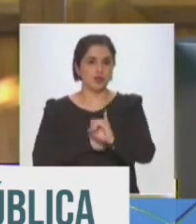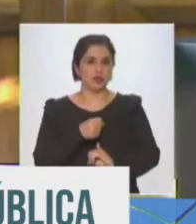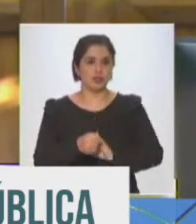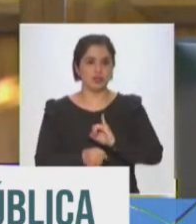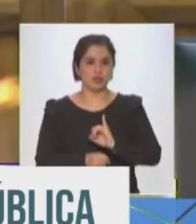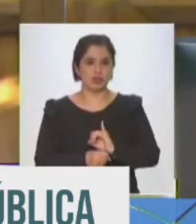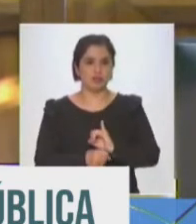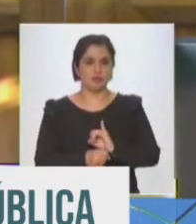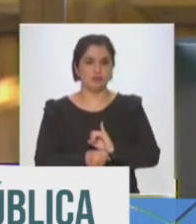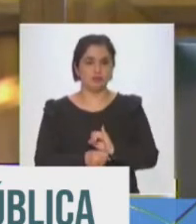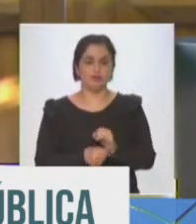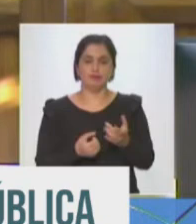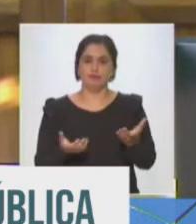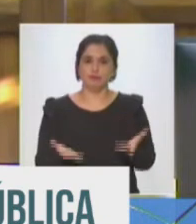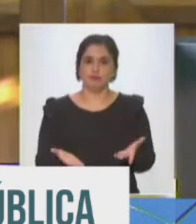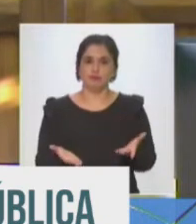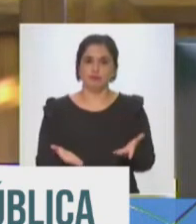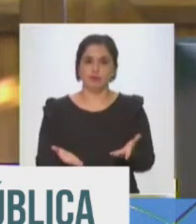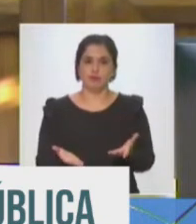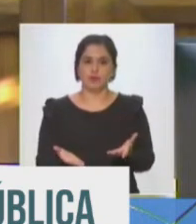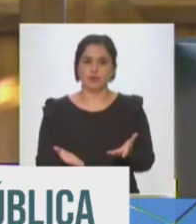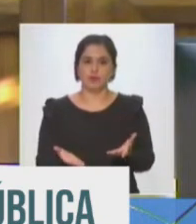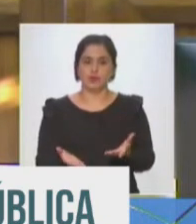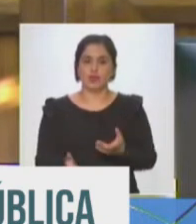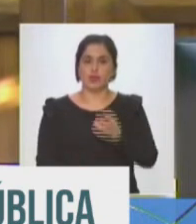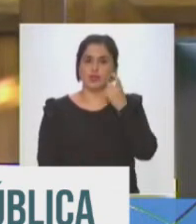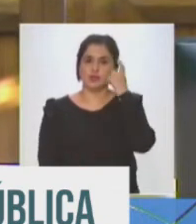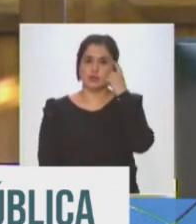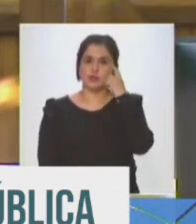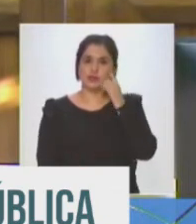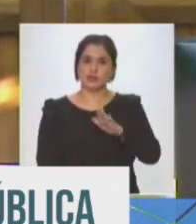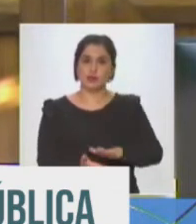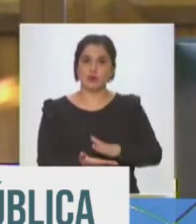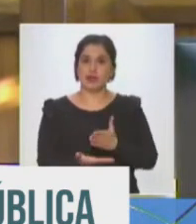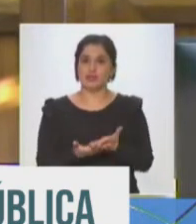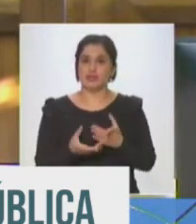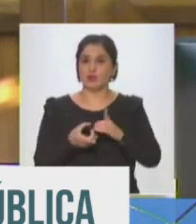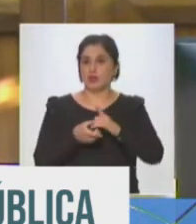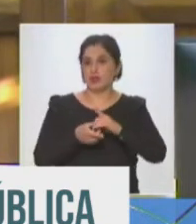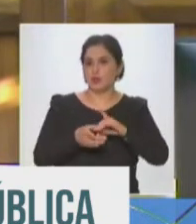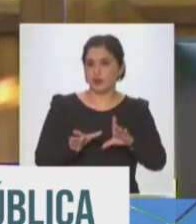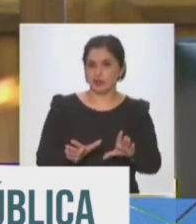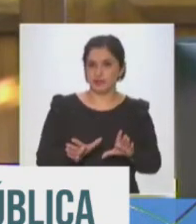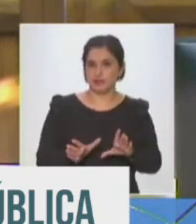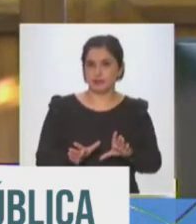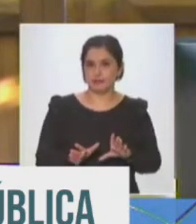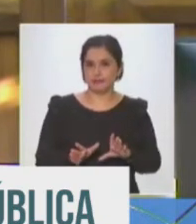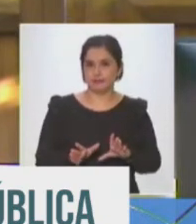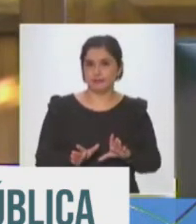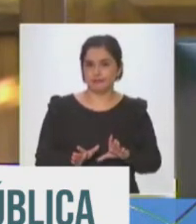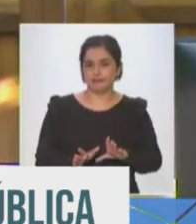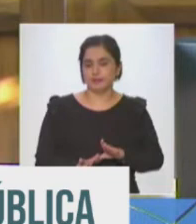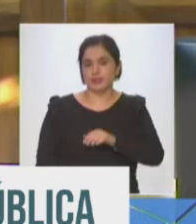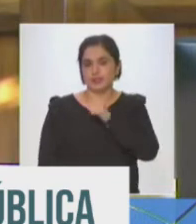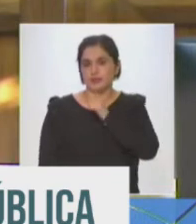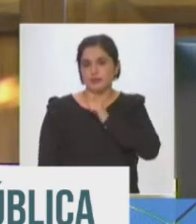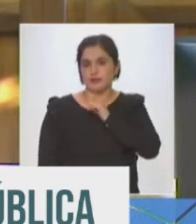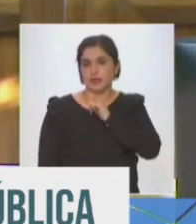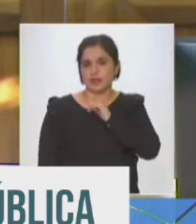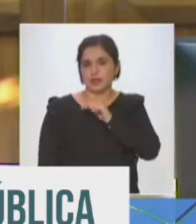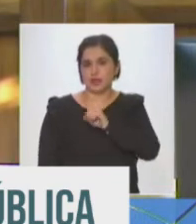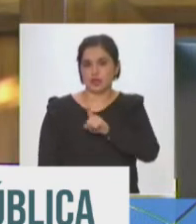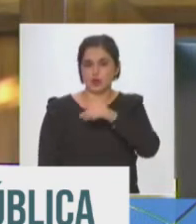orden del jefe del Ministerio Público, Jorge Abbott. Según estos documentos, la persecutora recibió